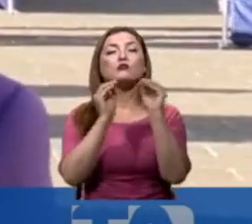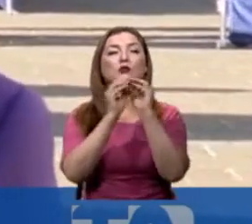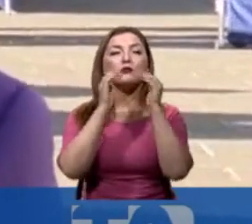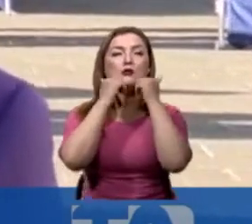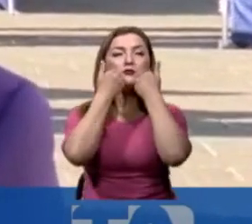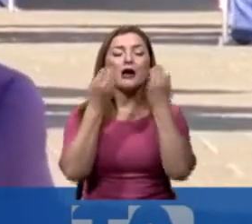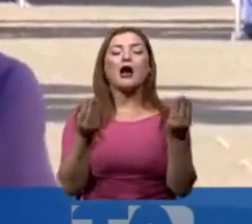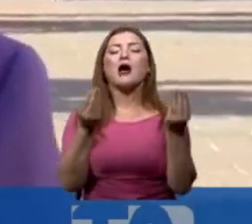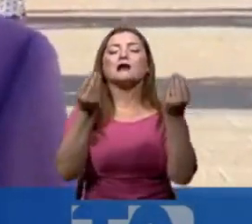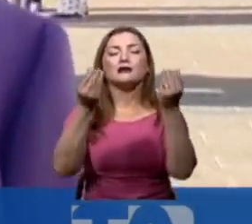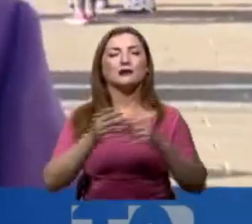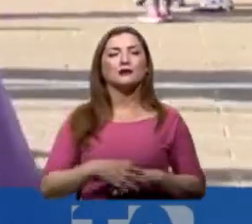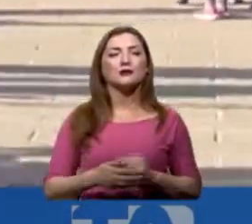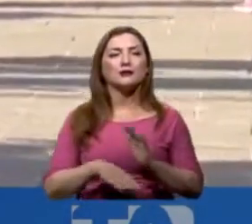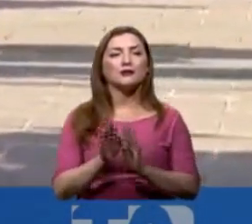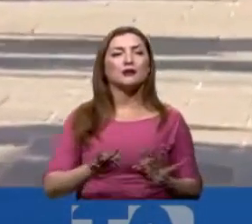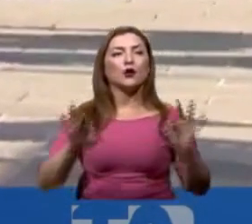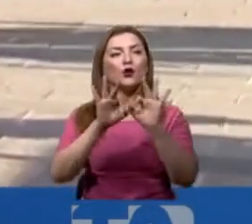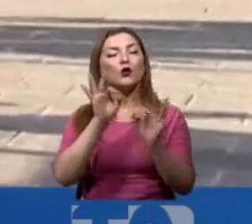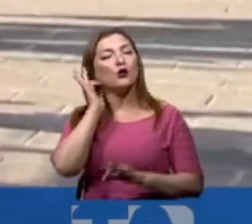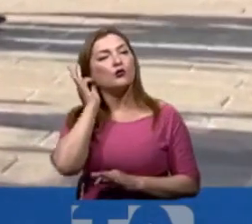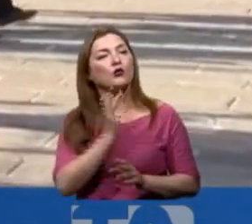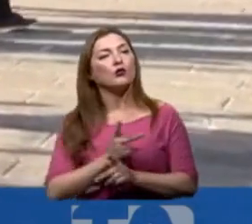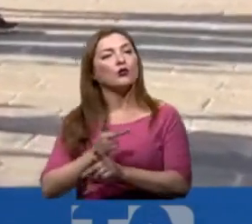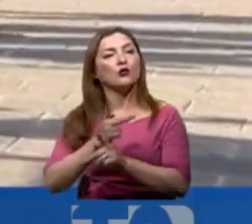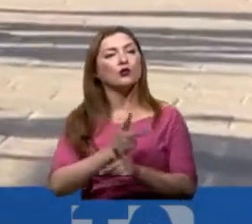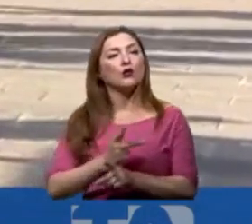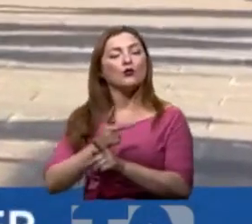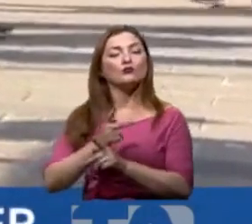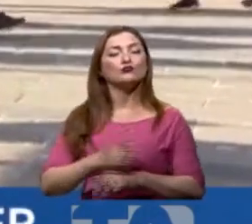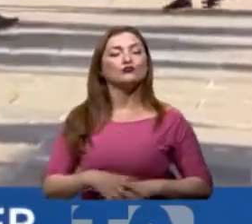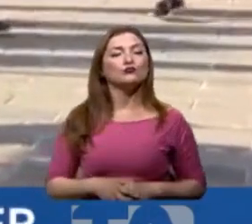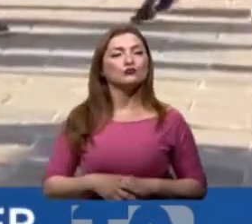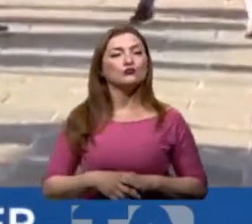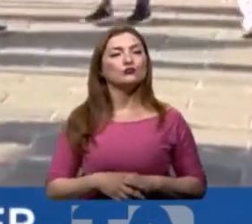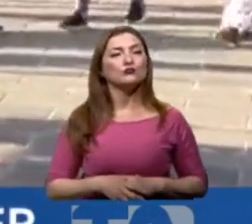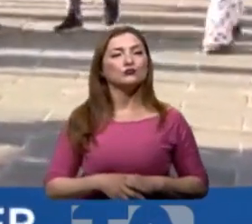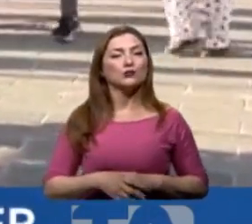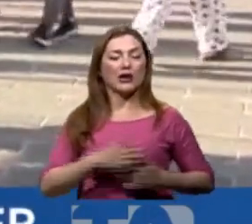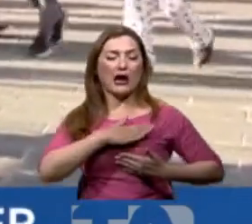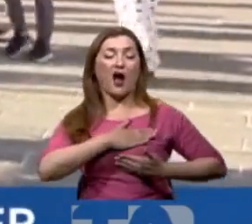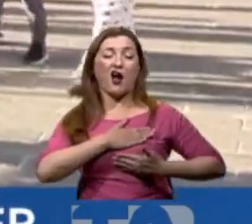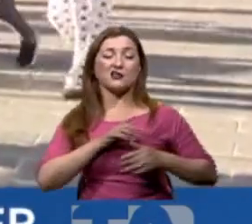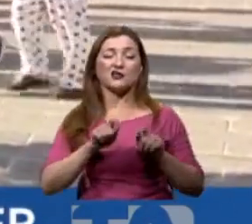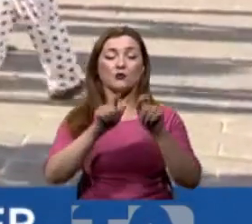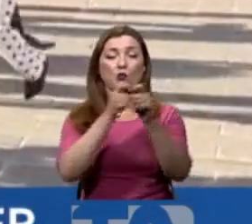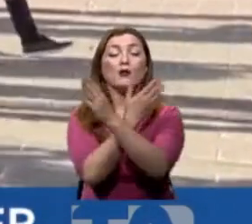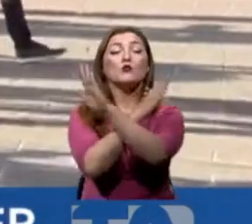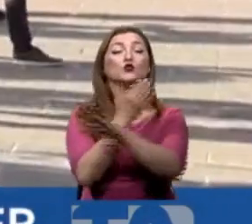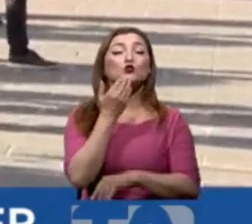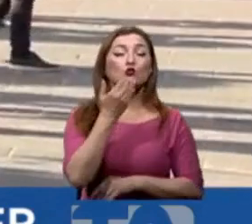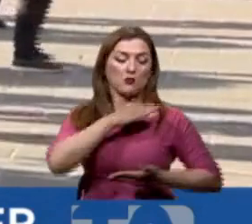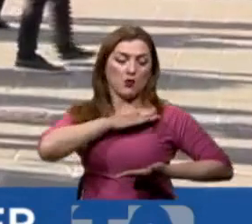calidez, y sobre todo algo que es importante, mujeres, a cuidarse. Podemos prevenir el cáncer de mama con